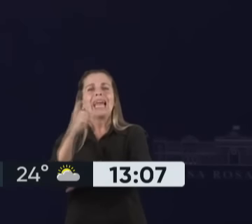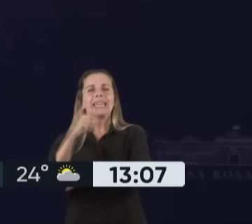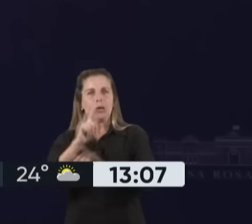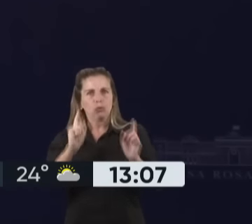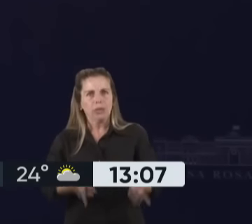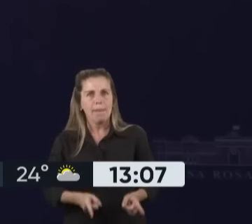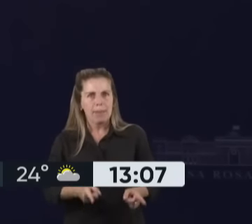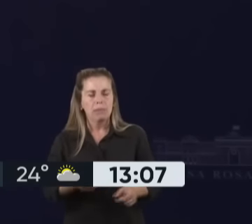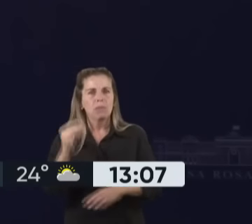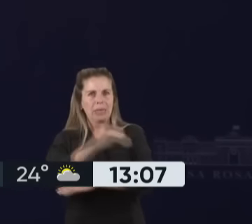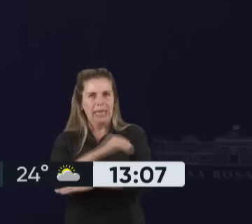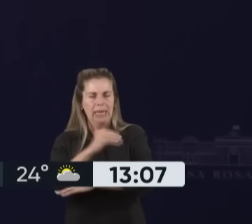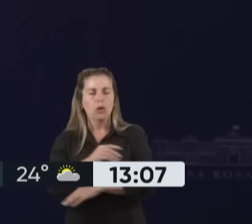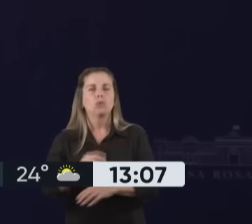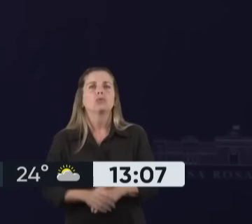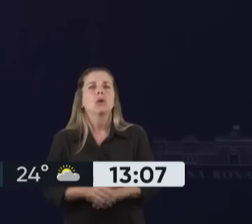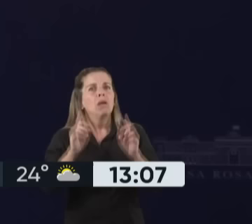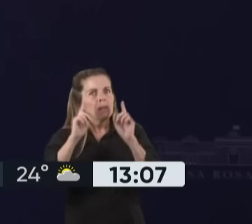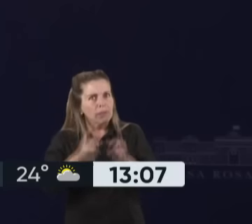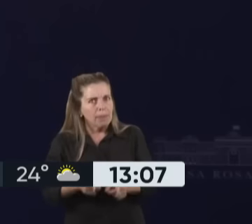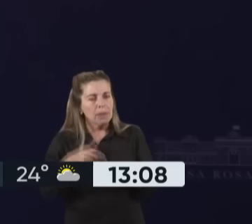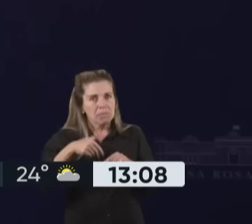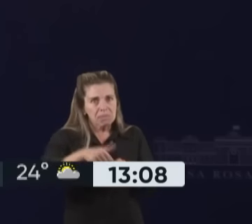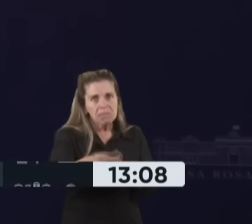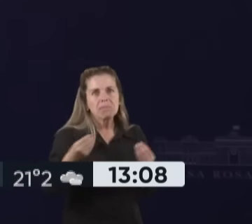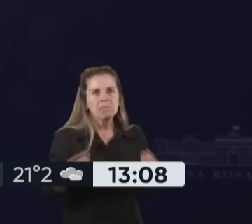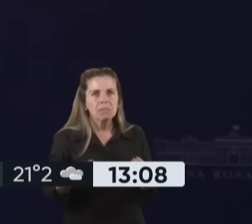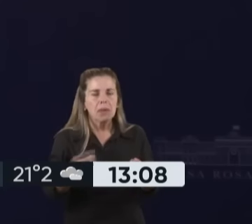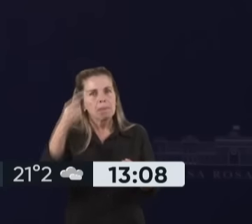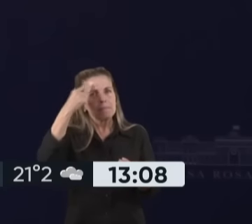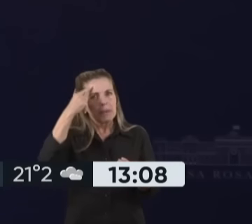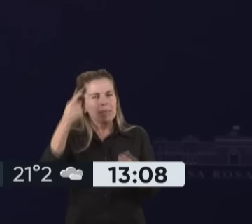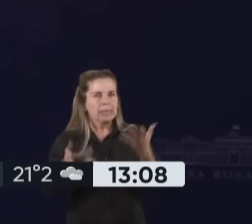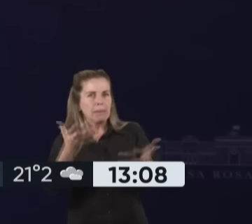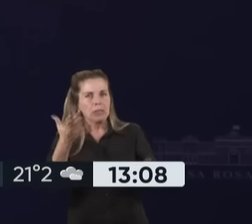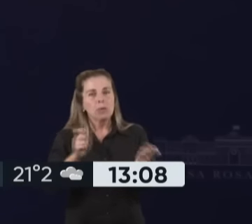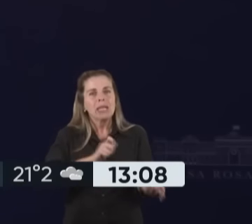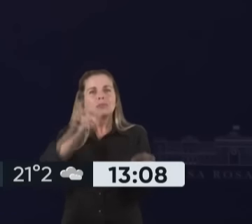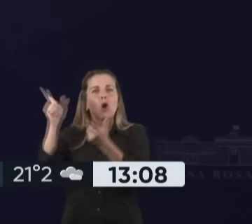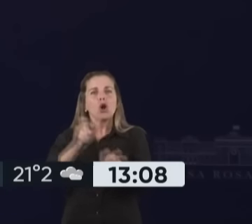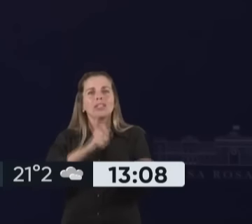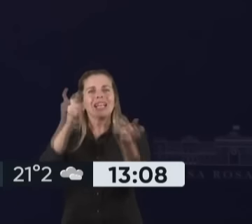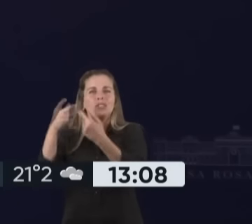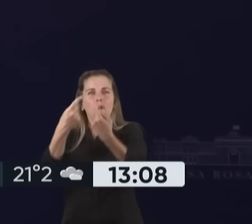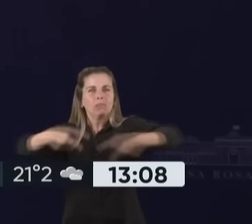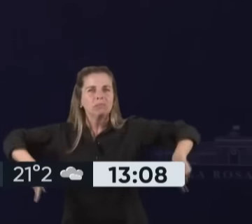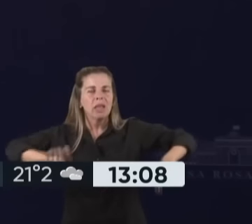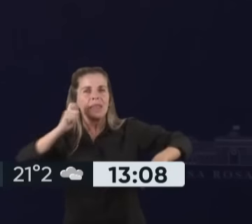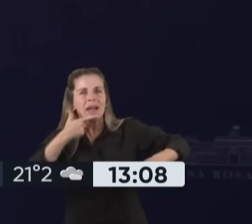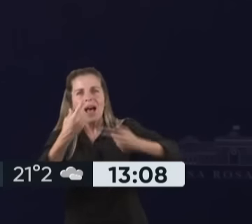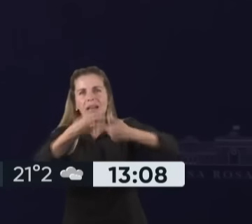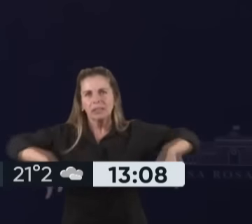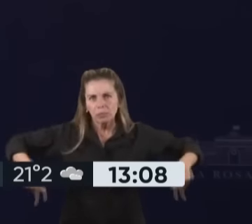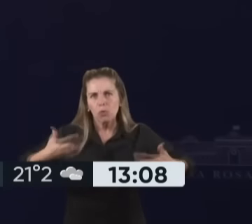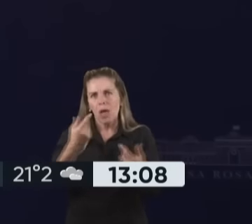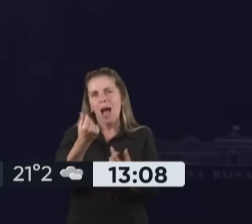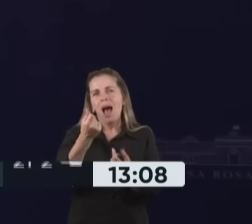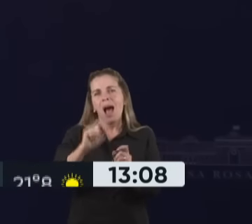para aceites lubricantes y líquidos para motores. A partir de esta iniciativa se prevé que el volumen de exportación de estos productos podría aumentar en